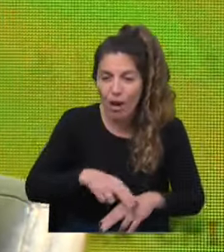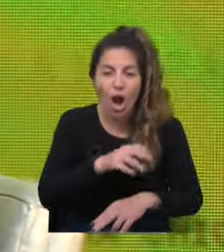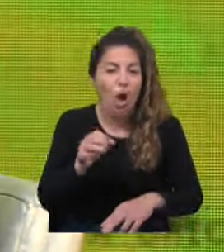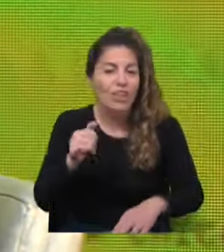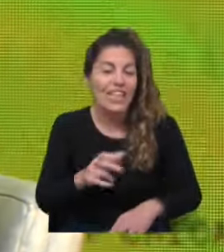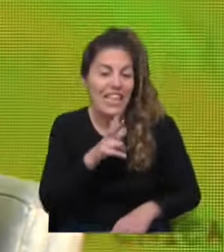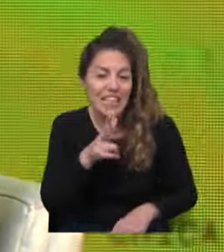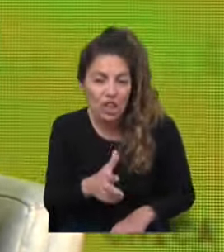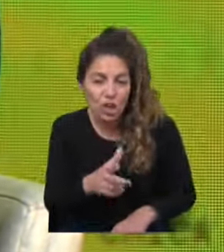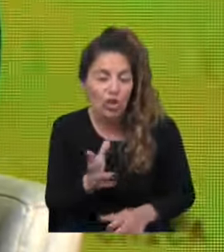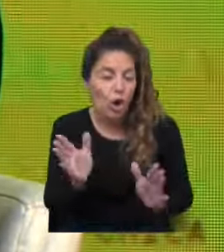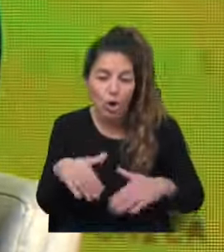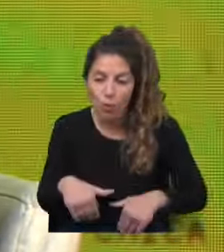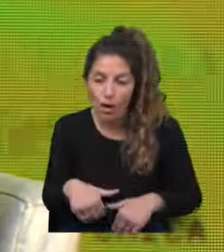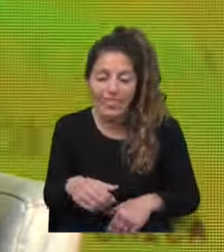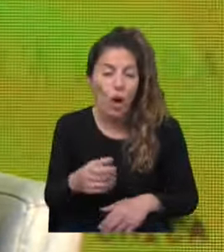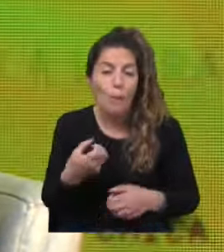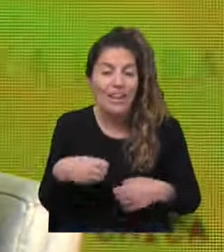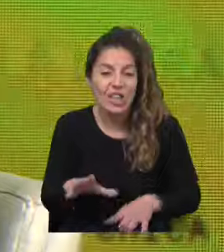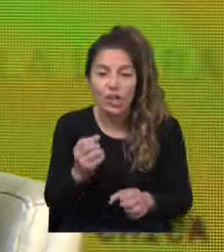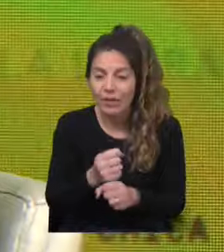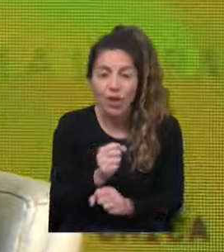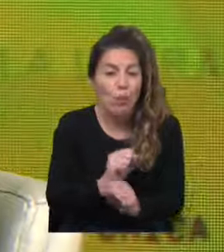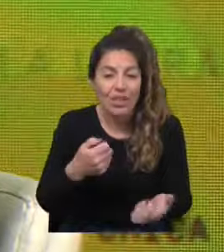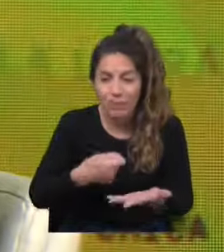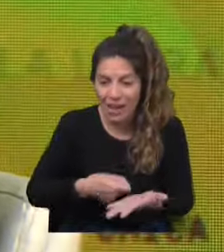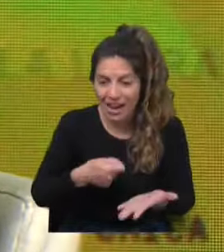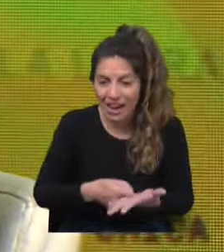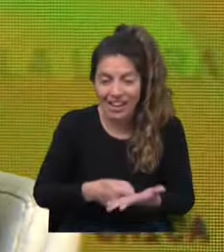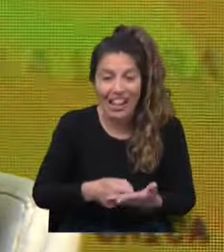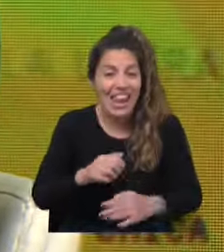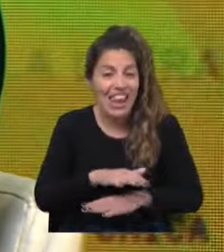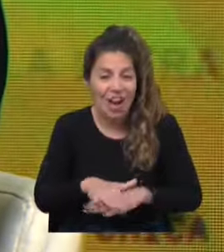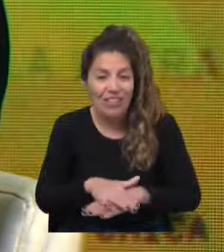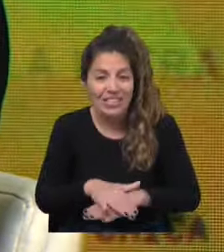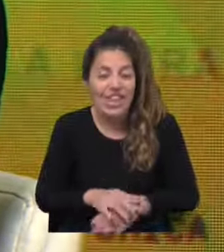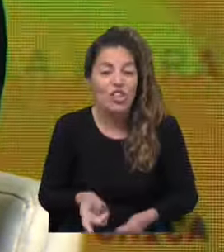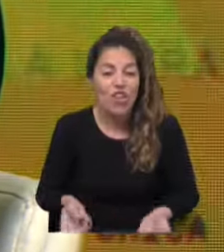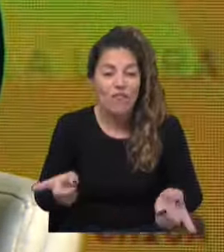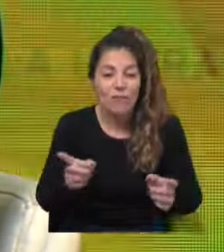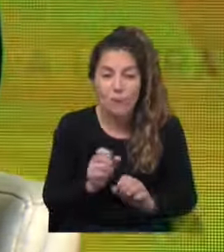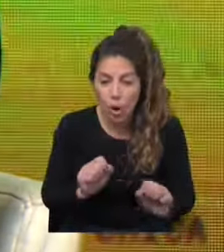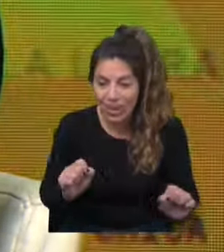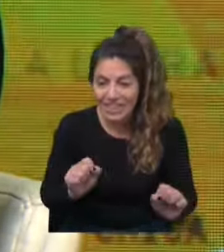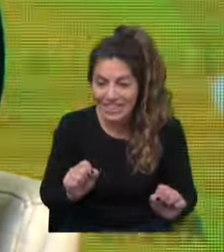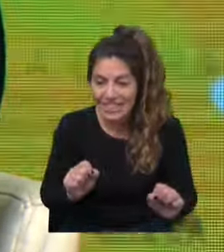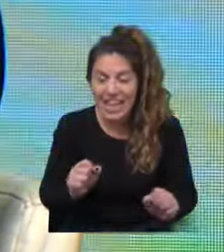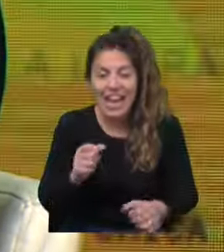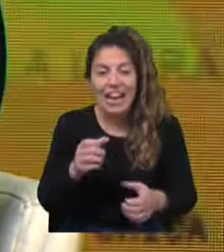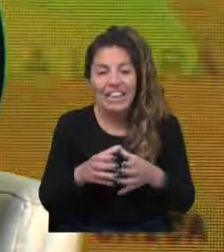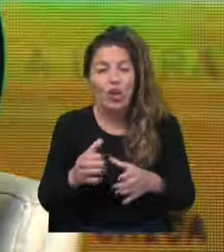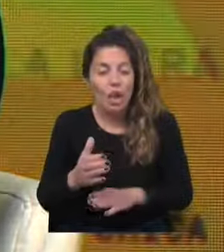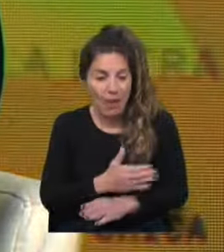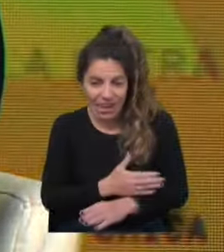tienen hijos, o quedaron sin trabajo, que no pueden pagar el ficto. Entonces podés ir a categorías más bajas,